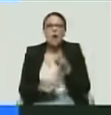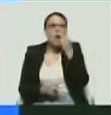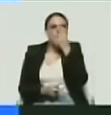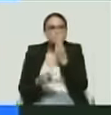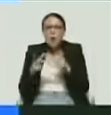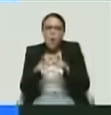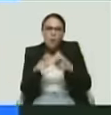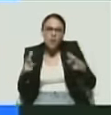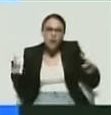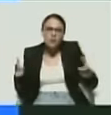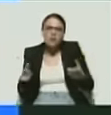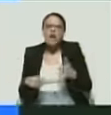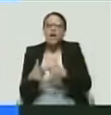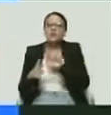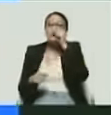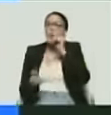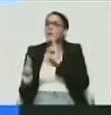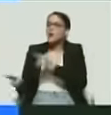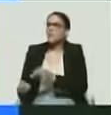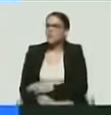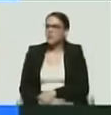Ese tipo de cosas dice ese bárbaro.